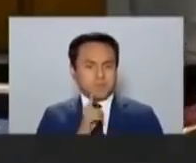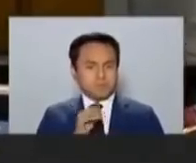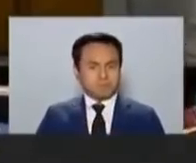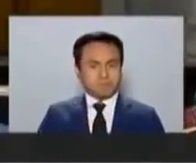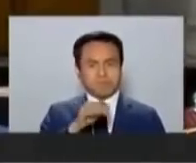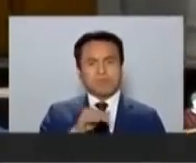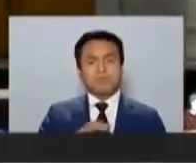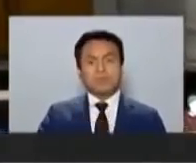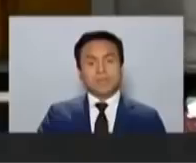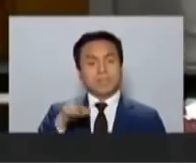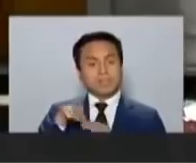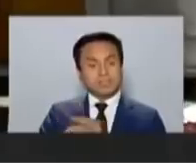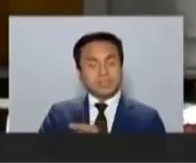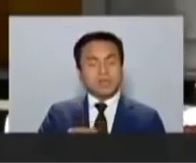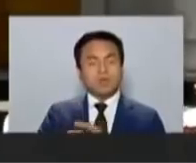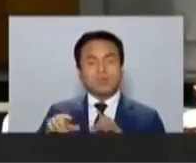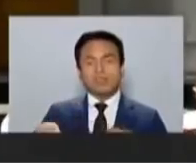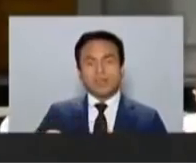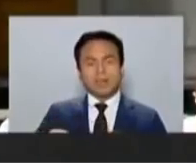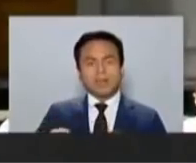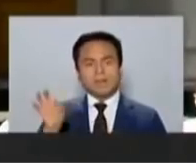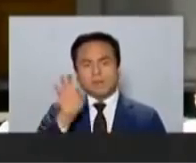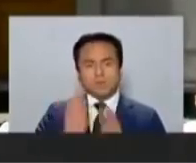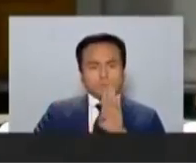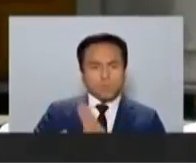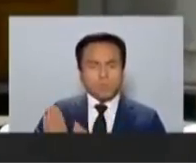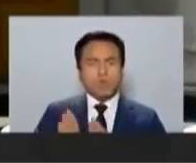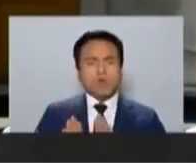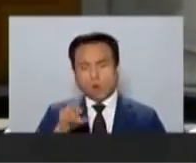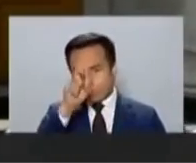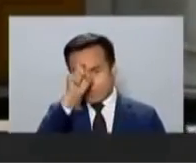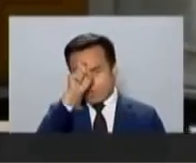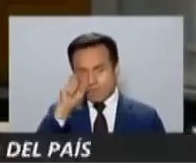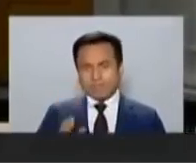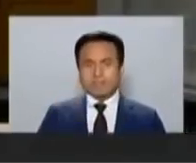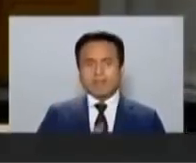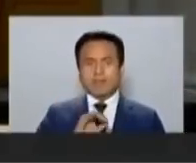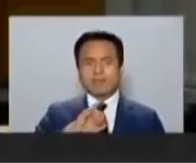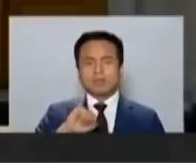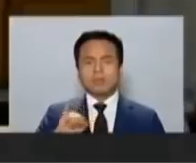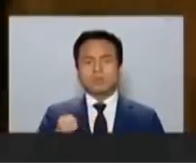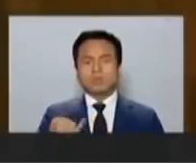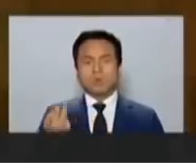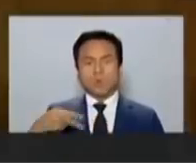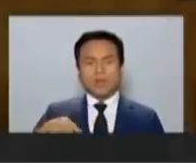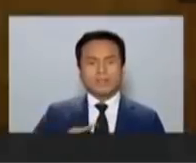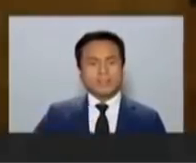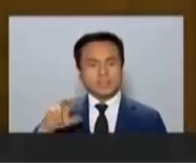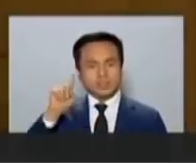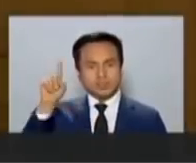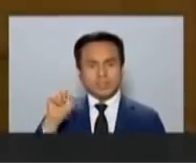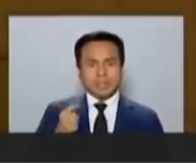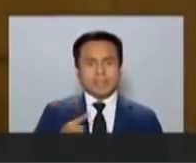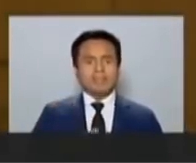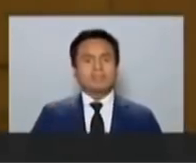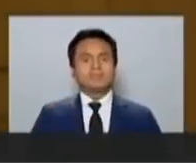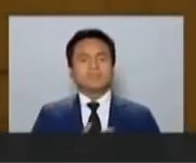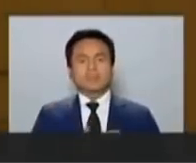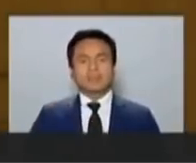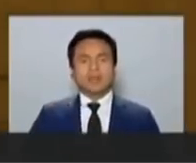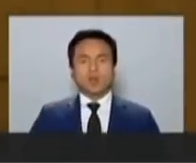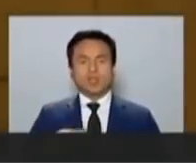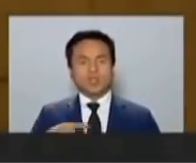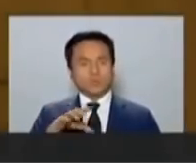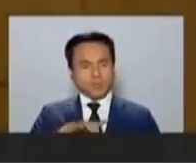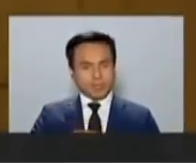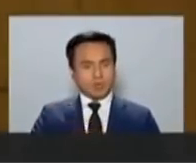la mesa y mucho menos con las armas usando. La próxima titular del Interior recalcó que buscarán soluciones diferentes, pero manteniendo